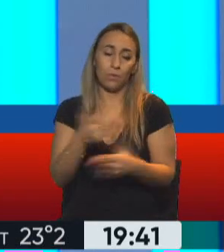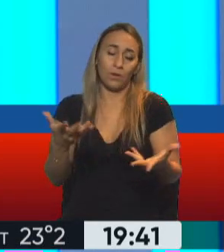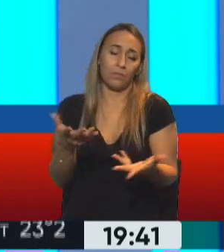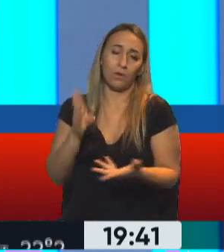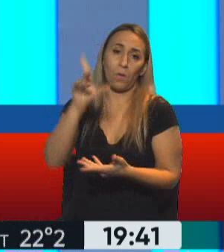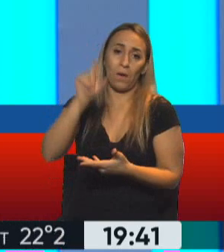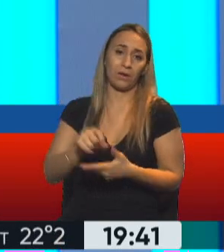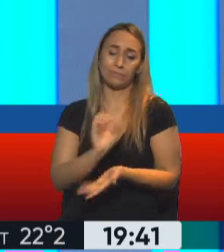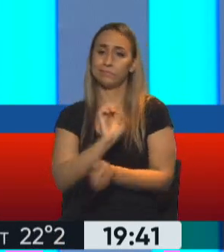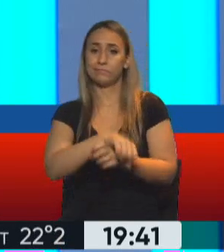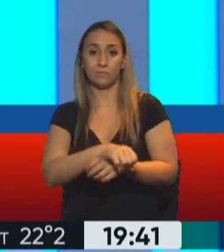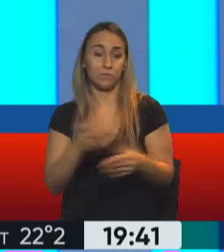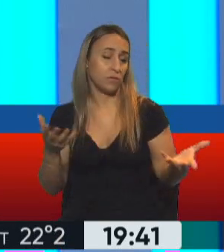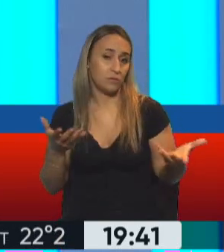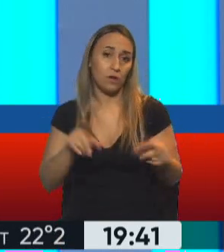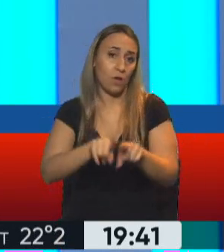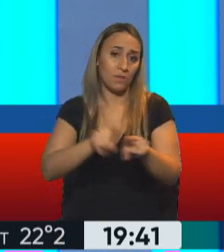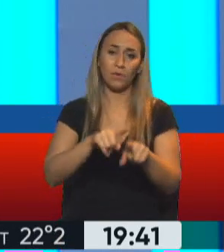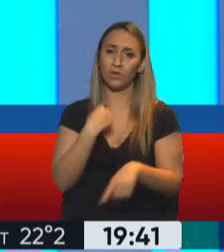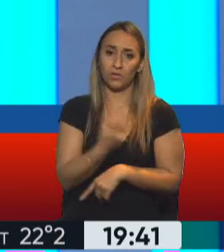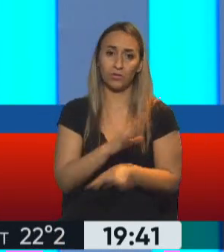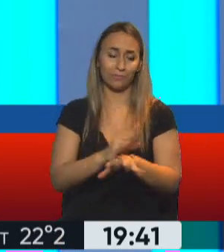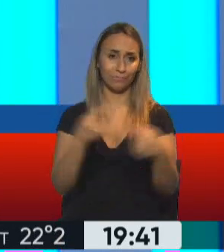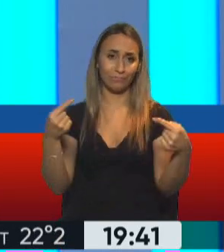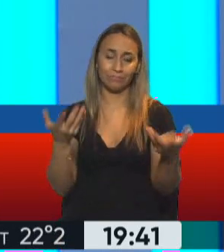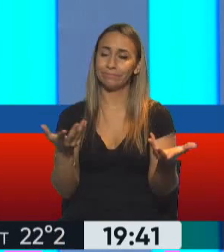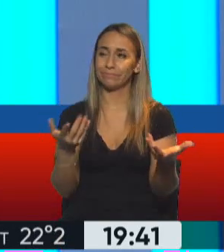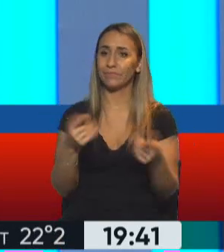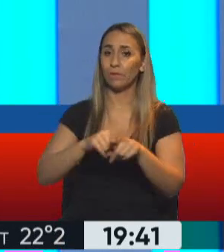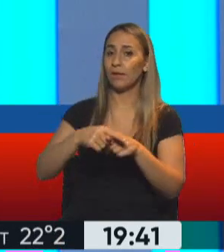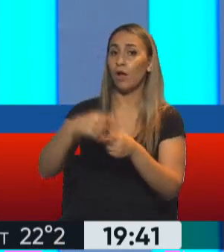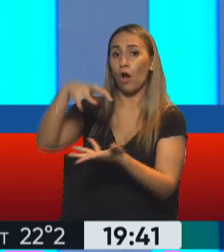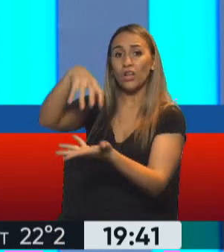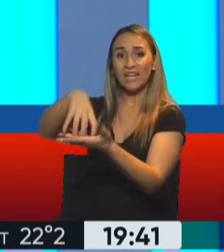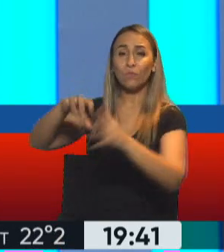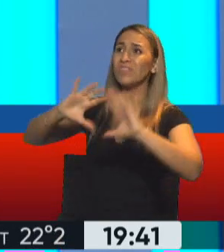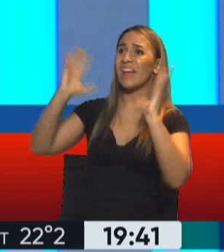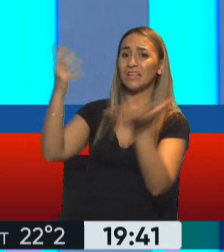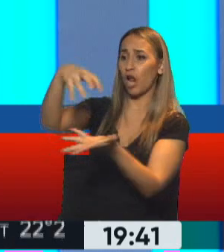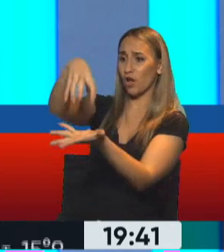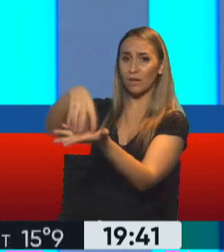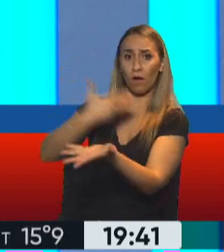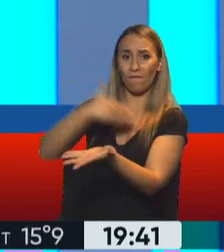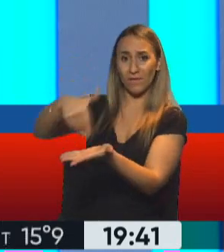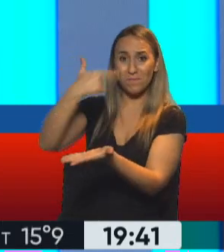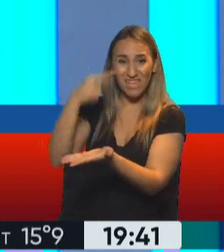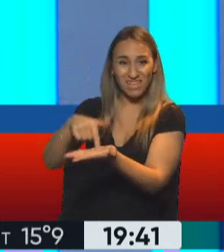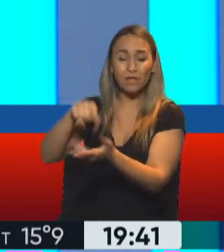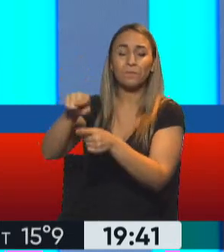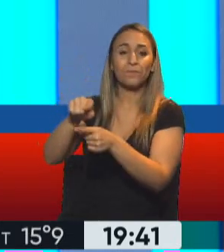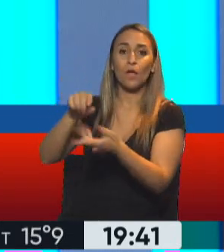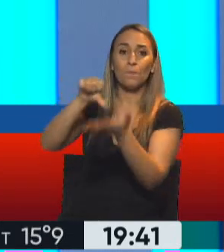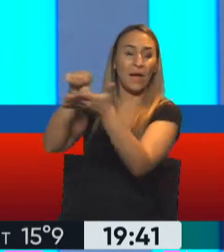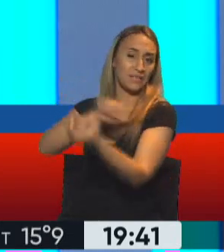la misma instancia de estar enfrentados frente a un organismo internacional que está apoyado por las